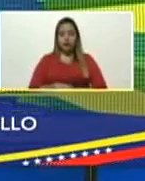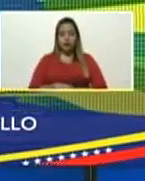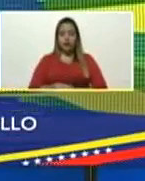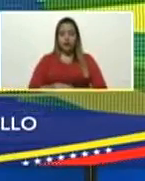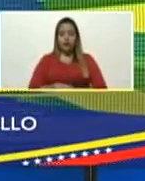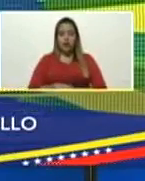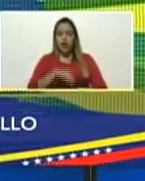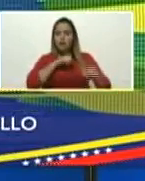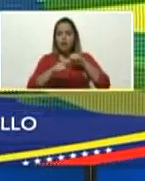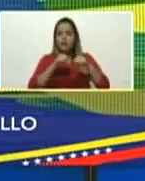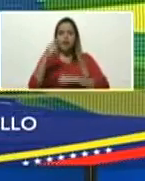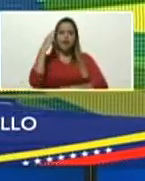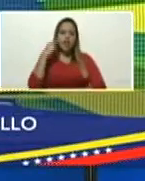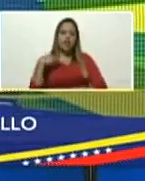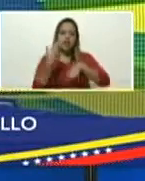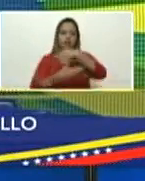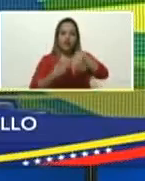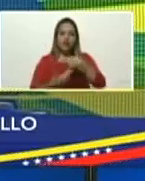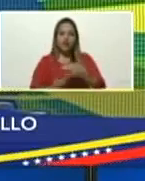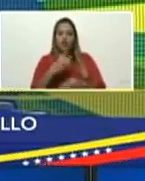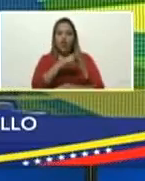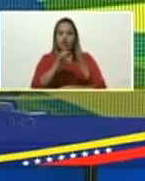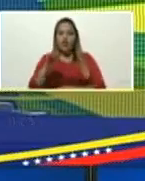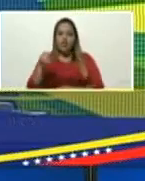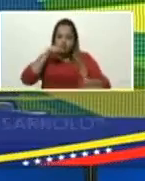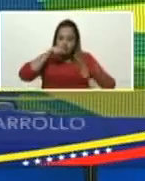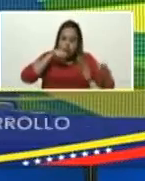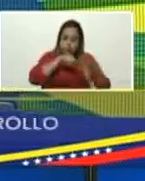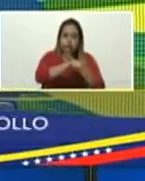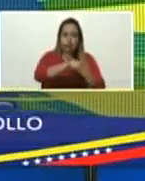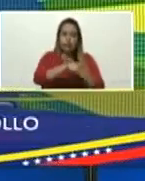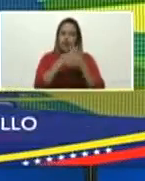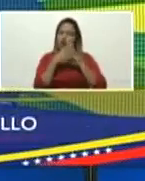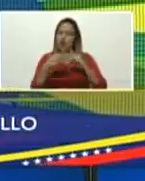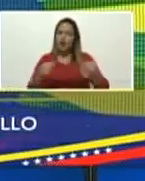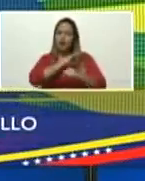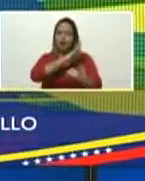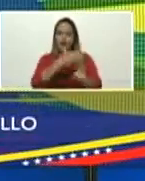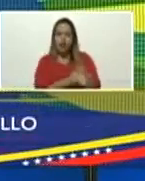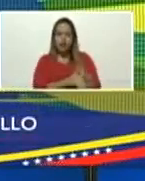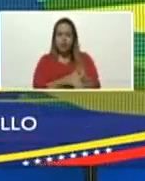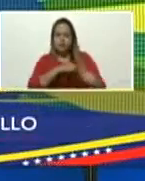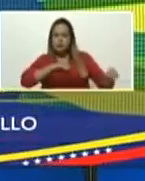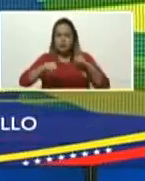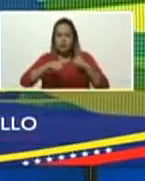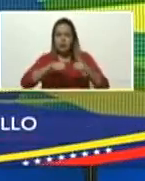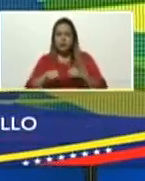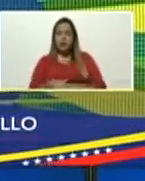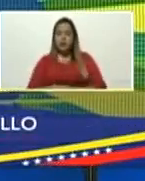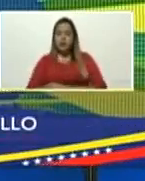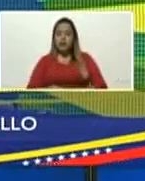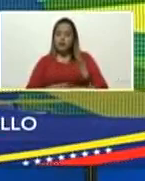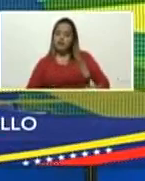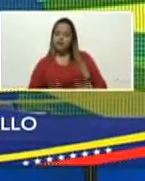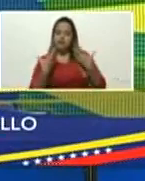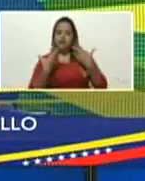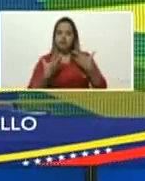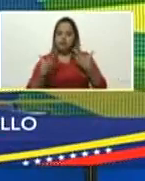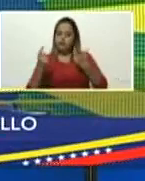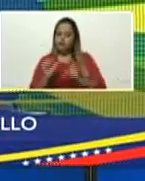donde el movimiento bolivariano revolucionario 200 irrumpió con toda su fuerza telúrica y surgió un